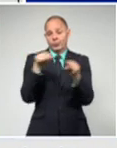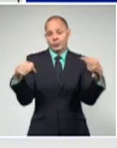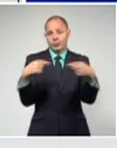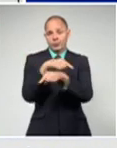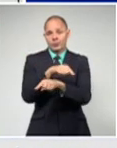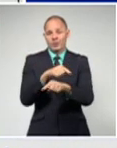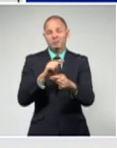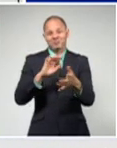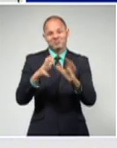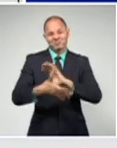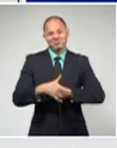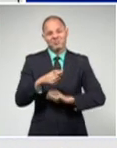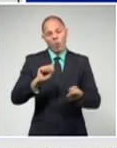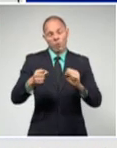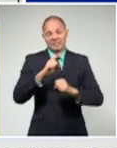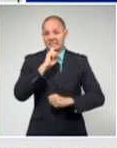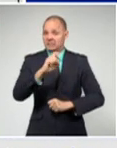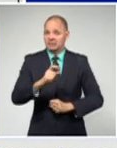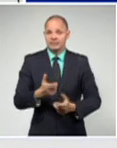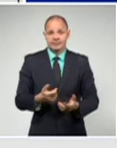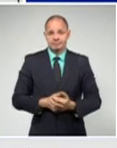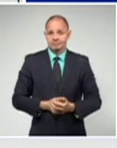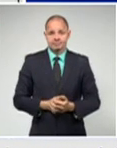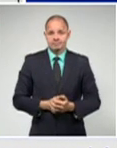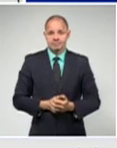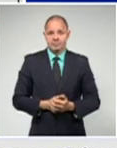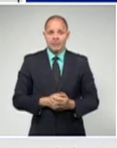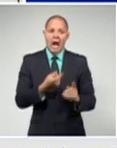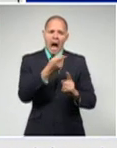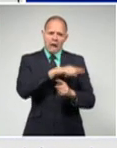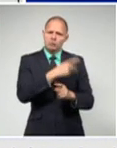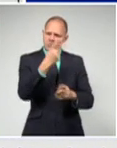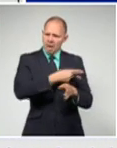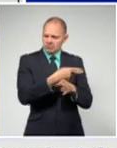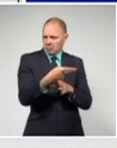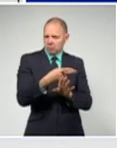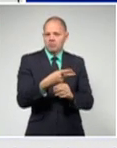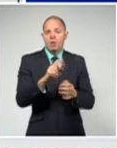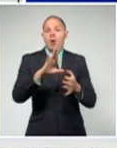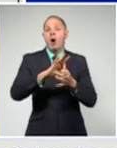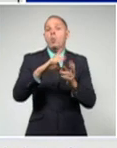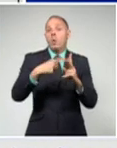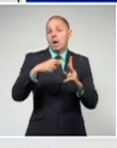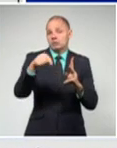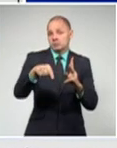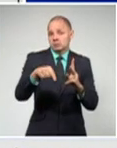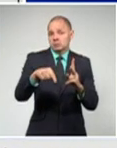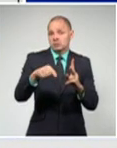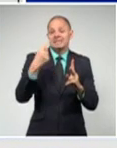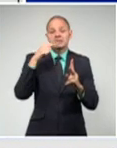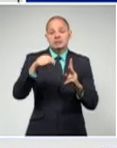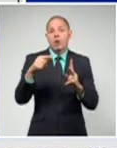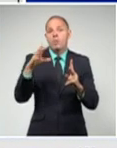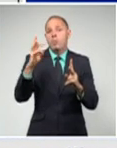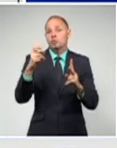riesgo. Ayer, en los últimos 15 días, Guanajay con la tasa más elevada, le sigue Mariel,